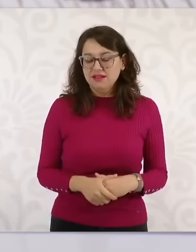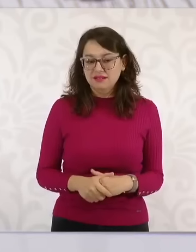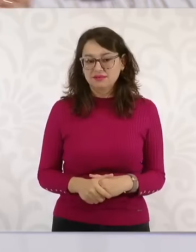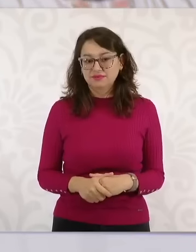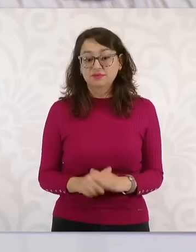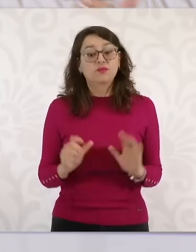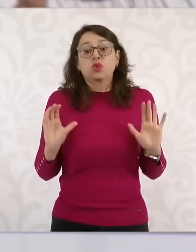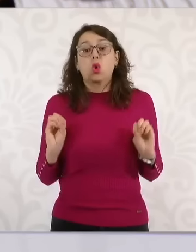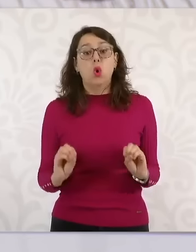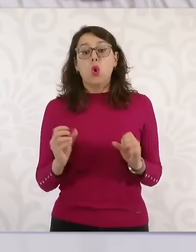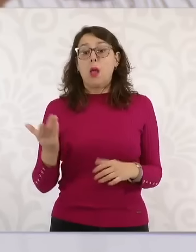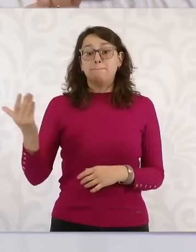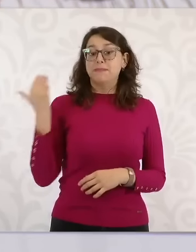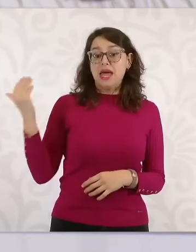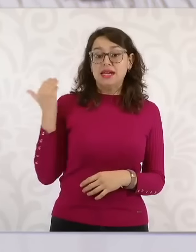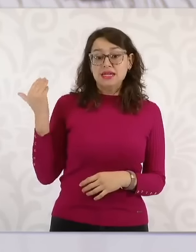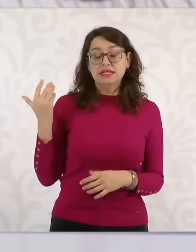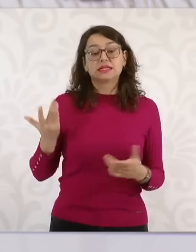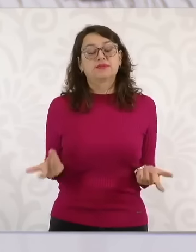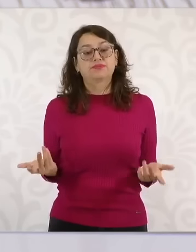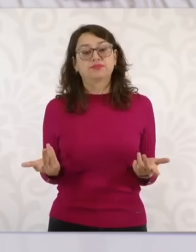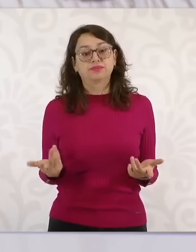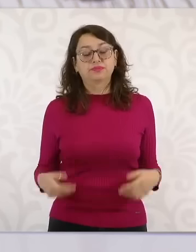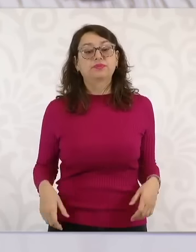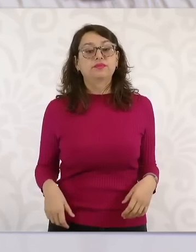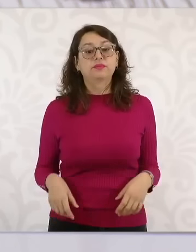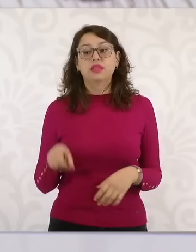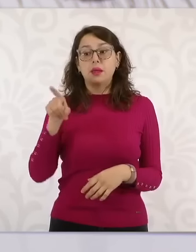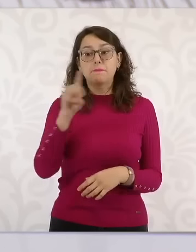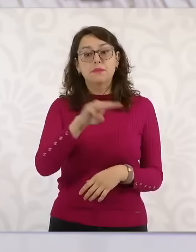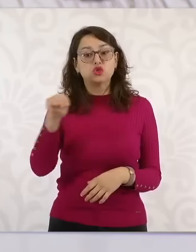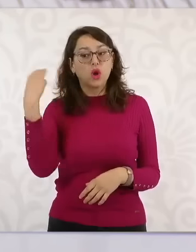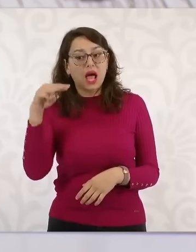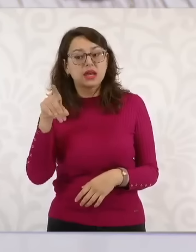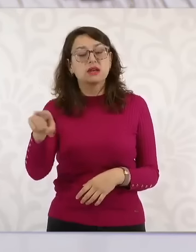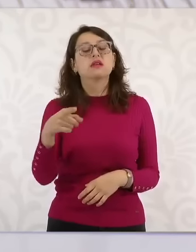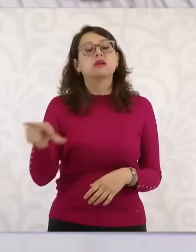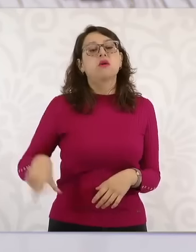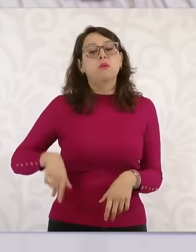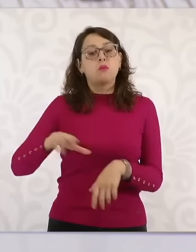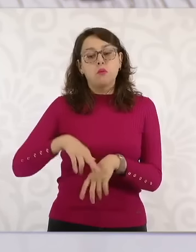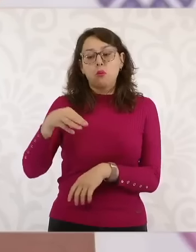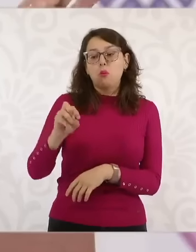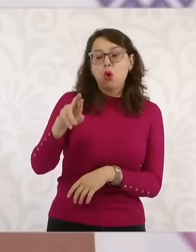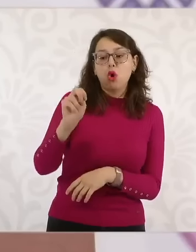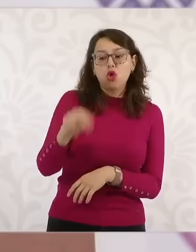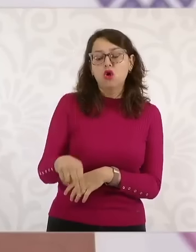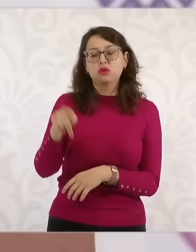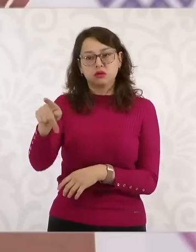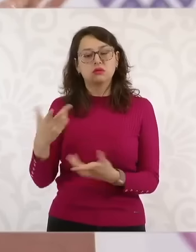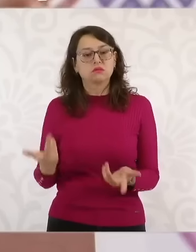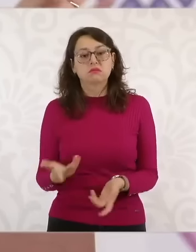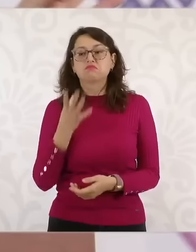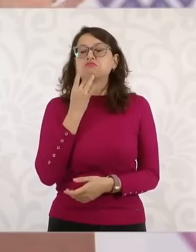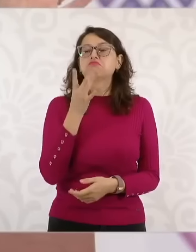o de las últimas, cuando quitaron a Morón de Michoacán por una cosa menor, absolutamente